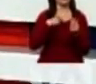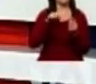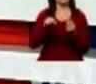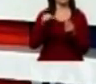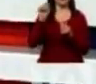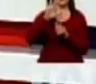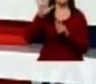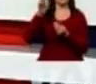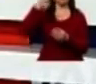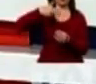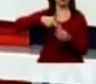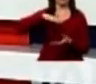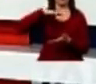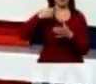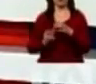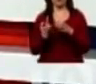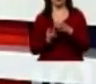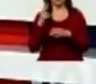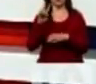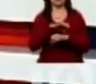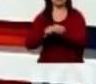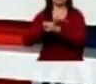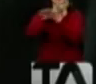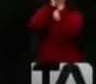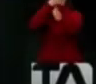dos motores fuera de borda. No hubo detenidos.